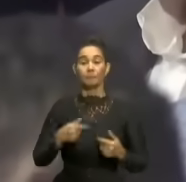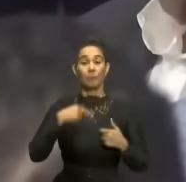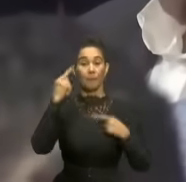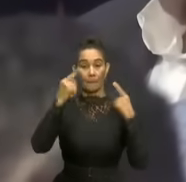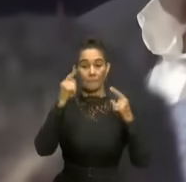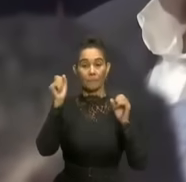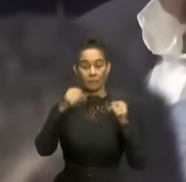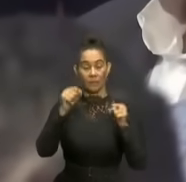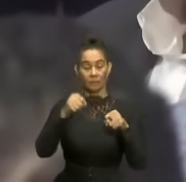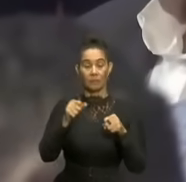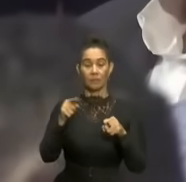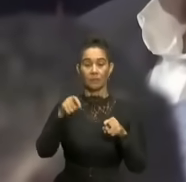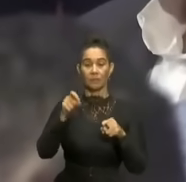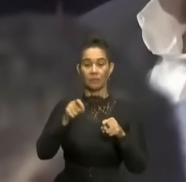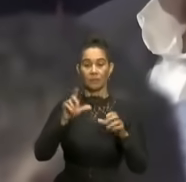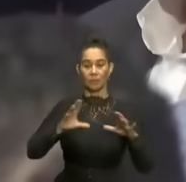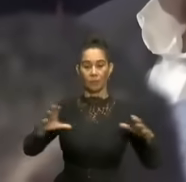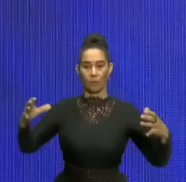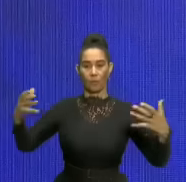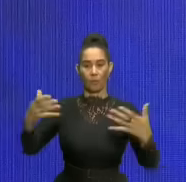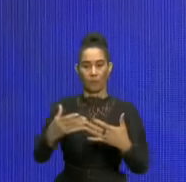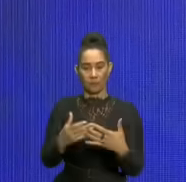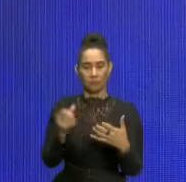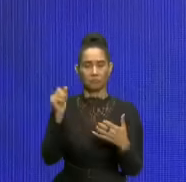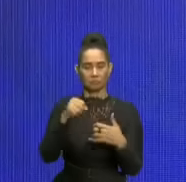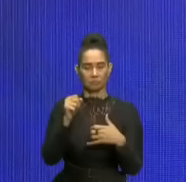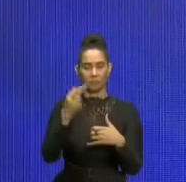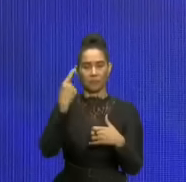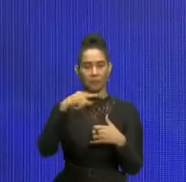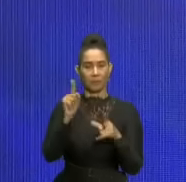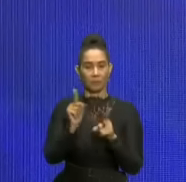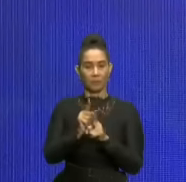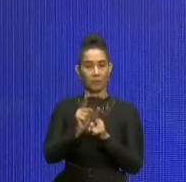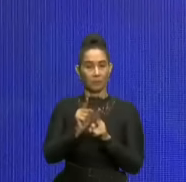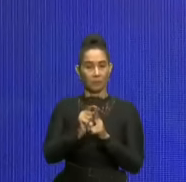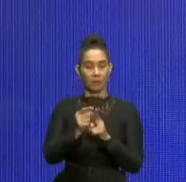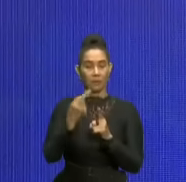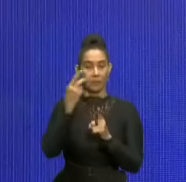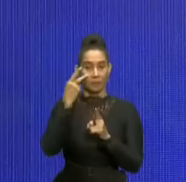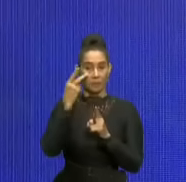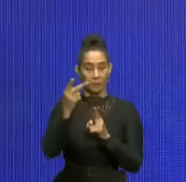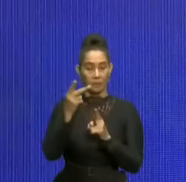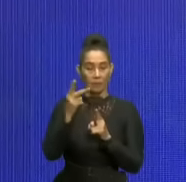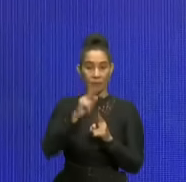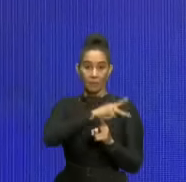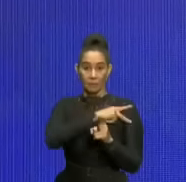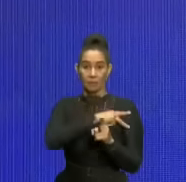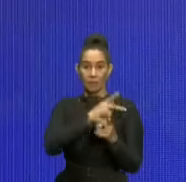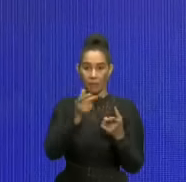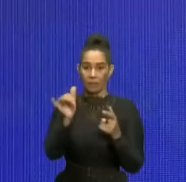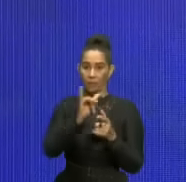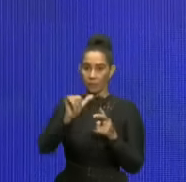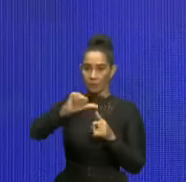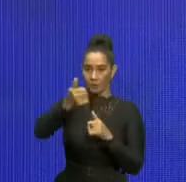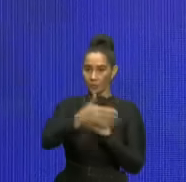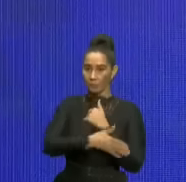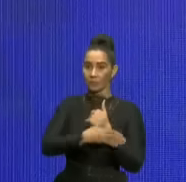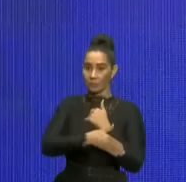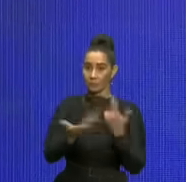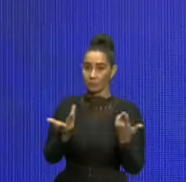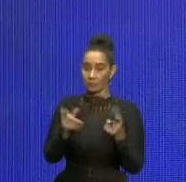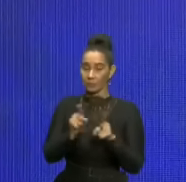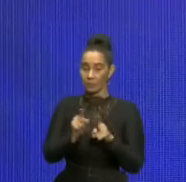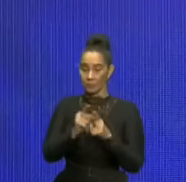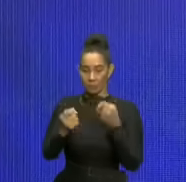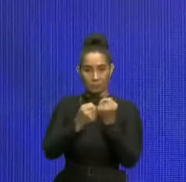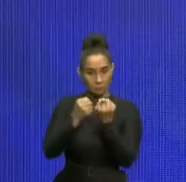pienso que sí, que necesitamos un gran estadio. Ahora, yo creo que también tiene que poner el sector privado, como lo hacen en otros países también,